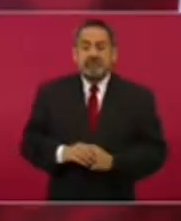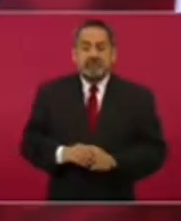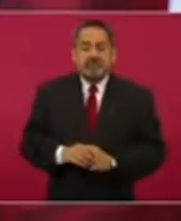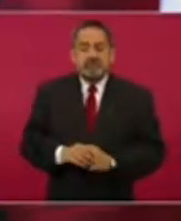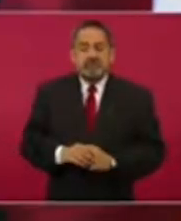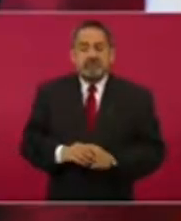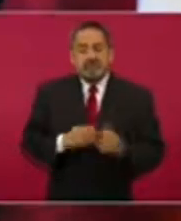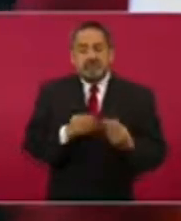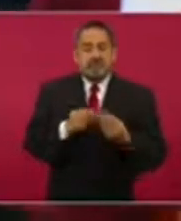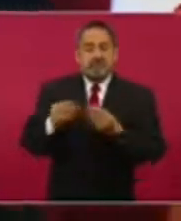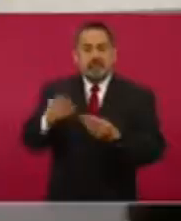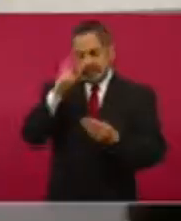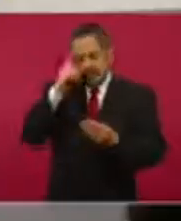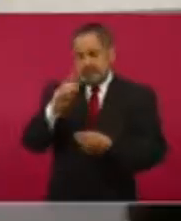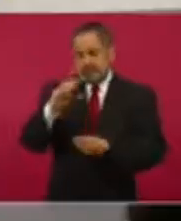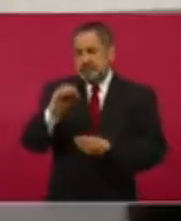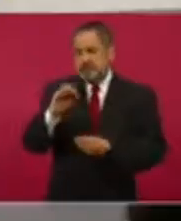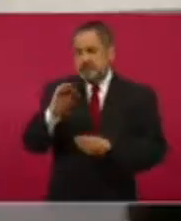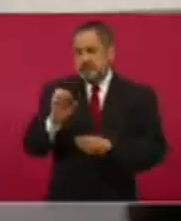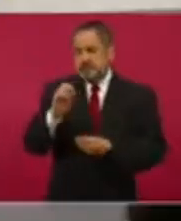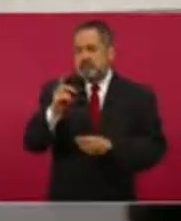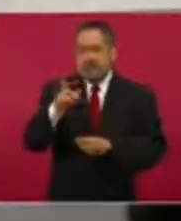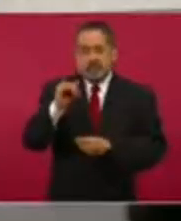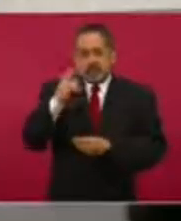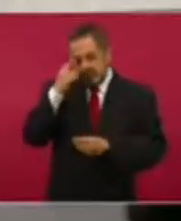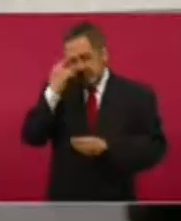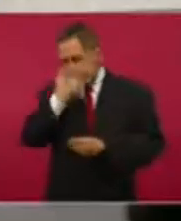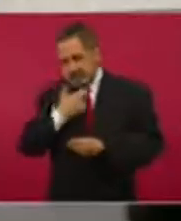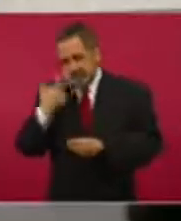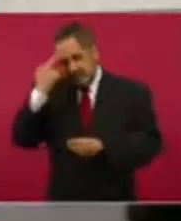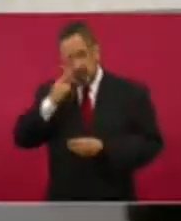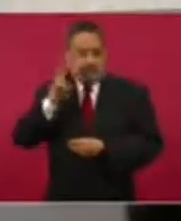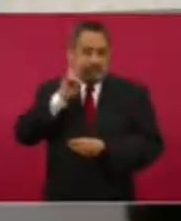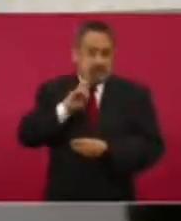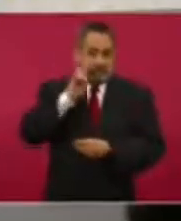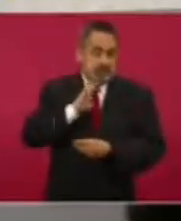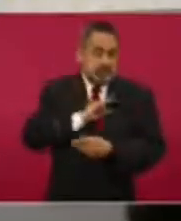a COFEPRIS, a la revisión.